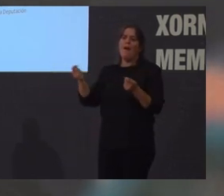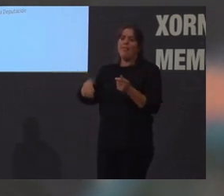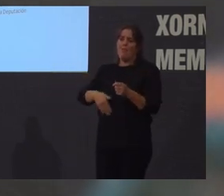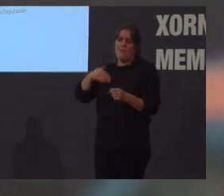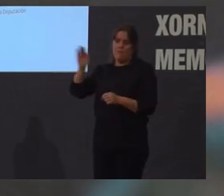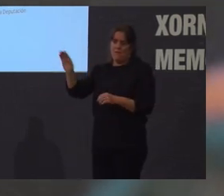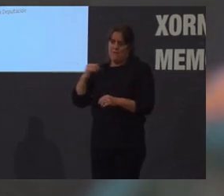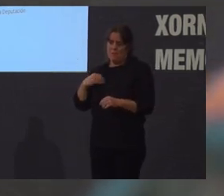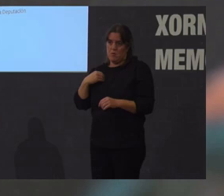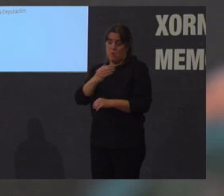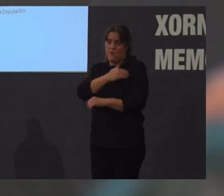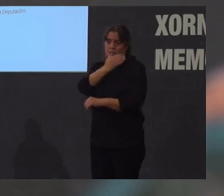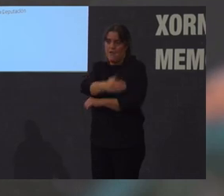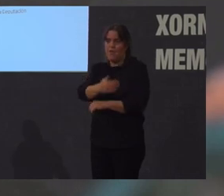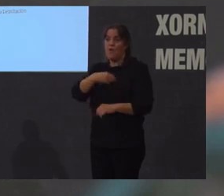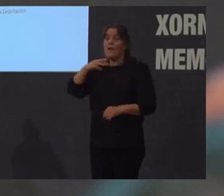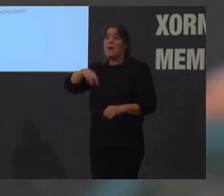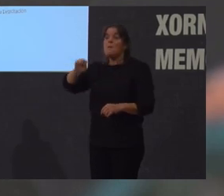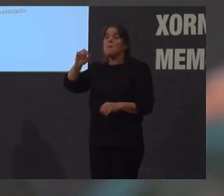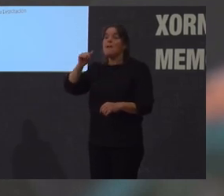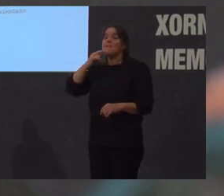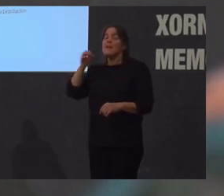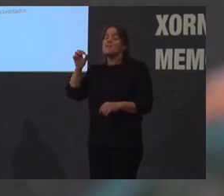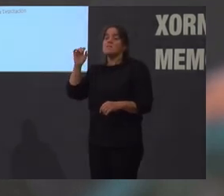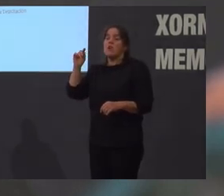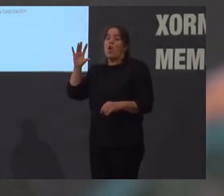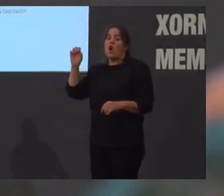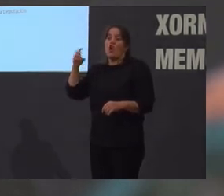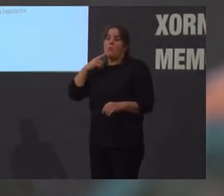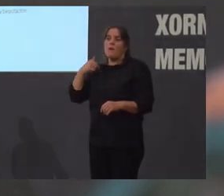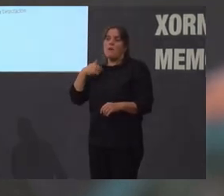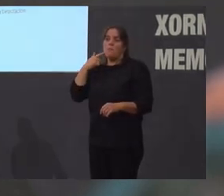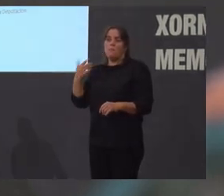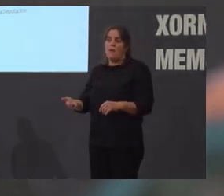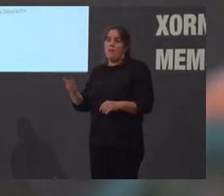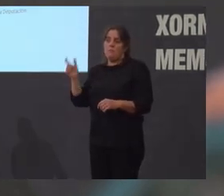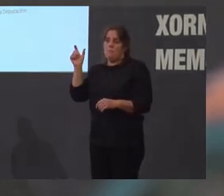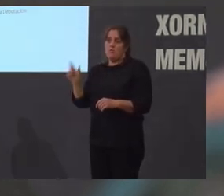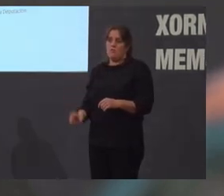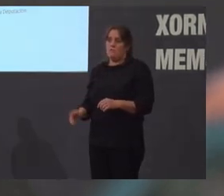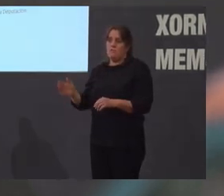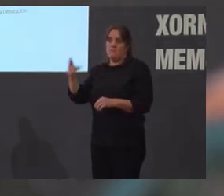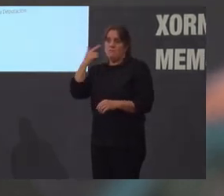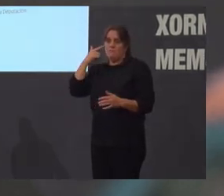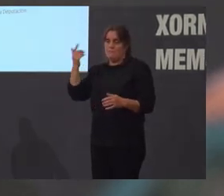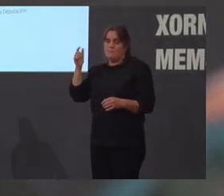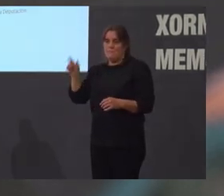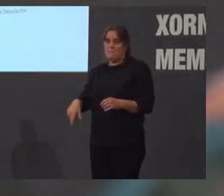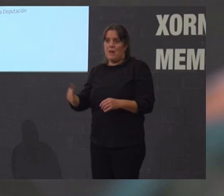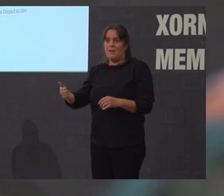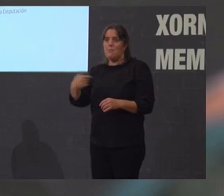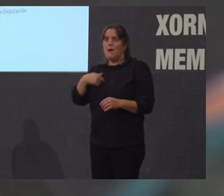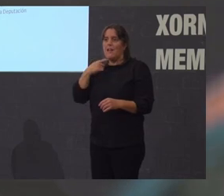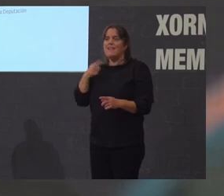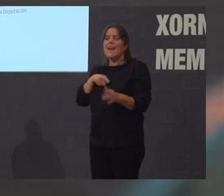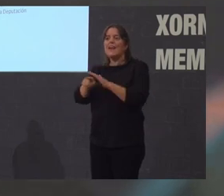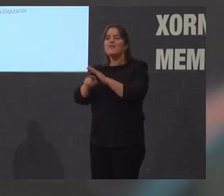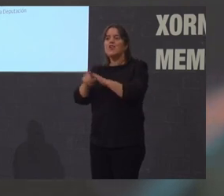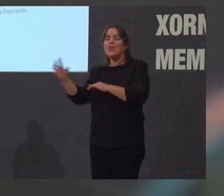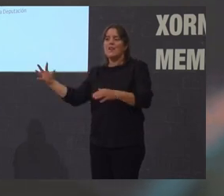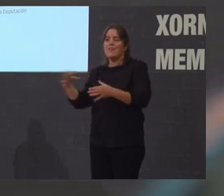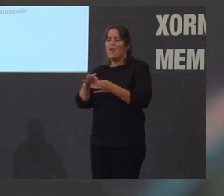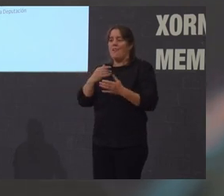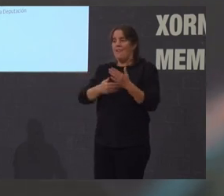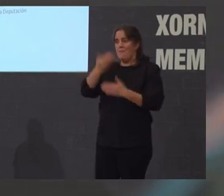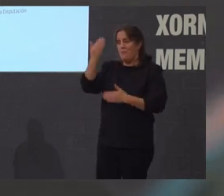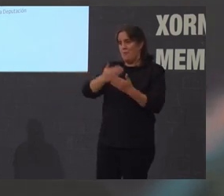¿no? Y Marsans Coma era uno de los principales encargados de gestionar la propaganda franquista con los corresponsales de guerra,